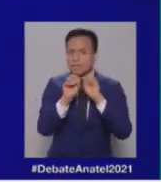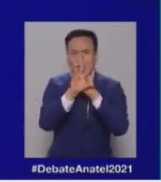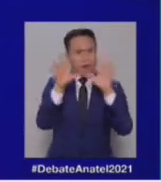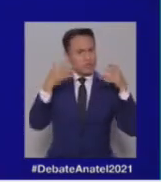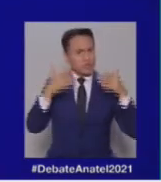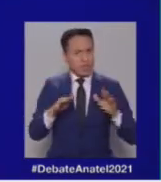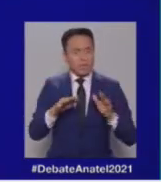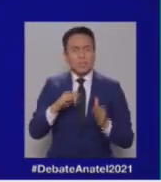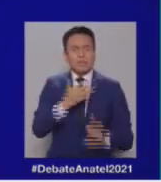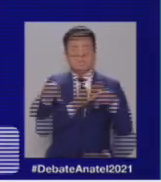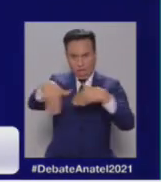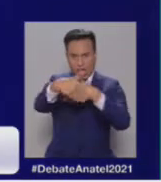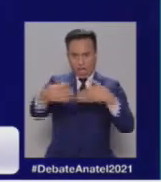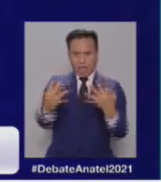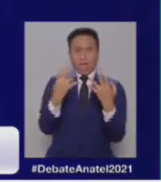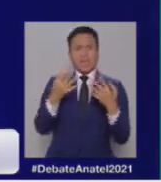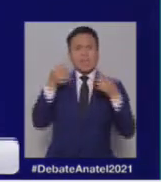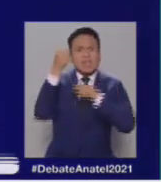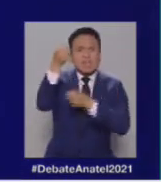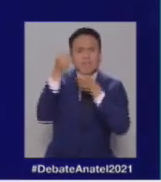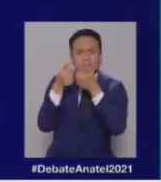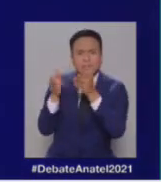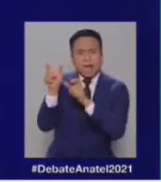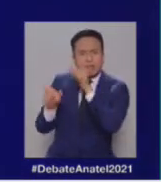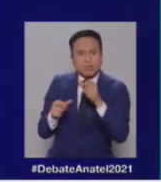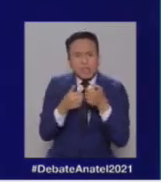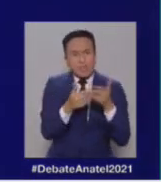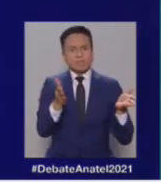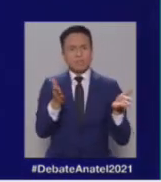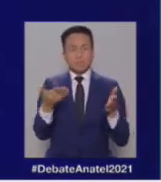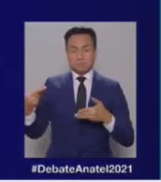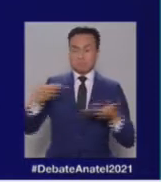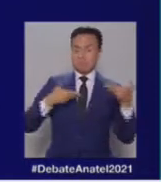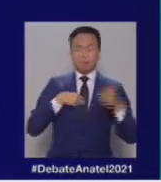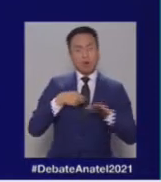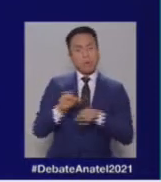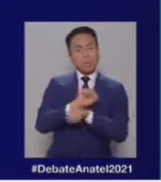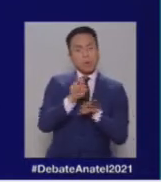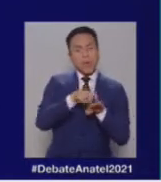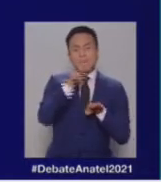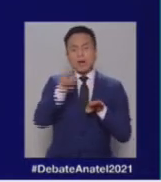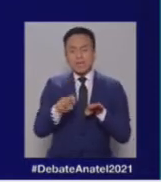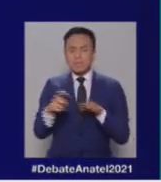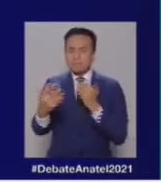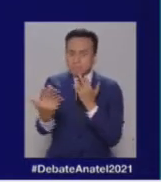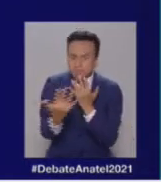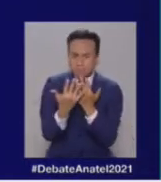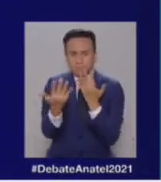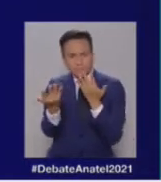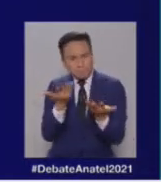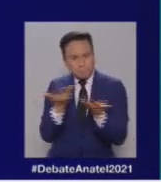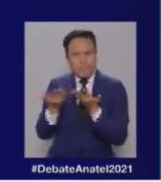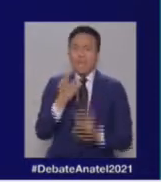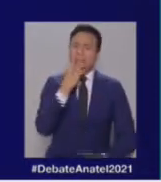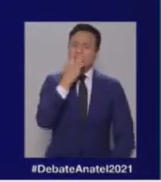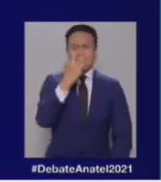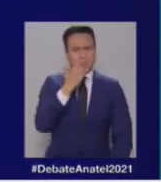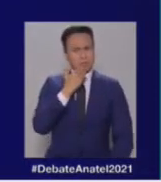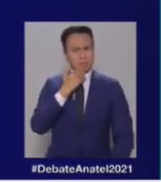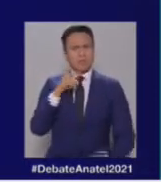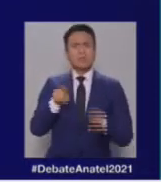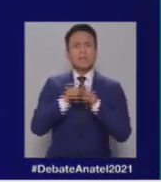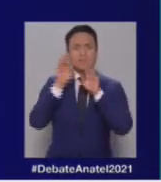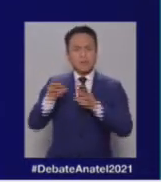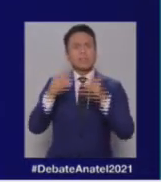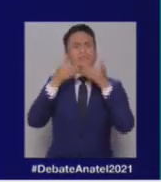las críticas afirmando que la iniciativa no busca indultar a quienes han cometido delito, asegurando que ella no avalará ningún espacio de violencia.